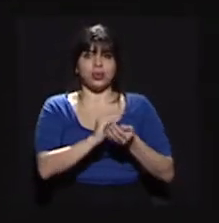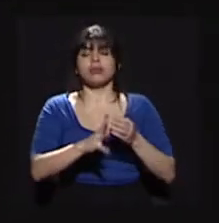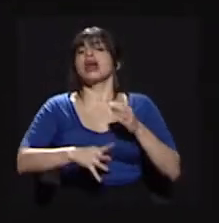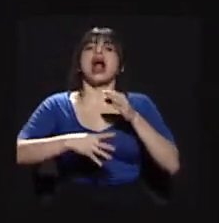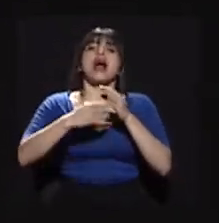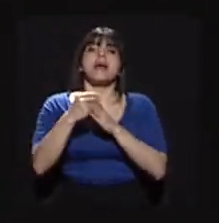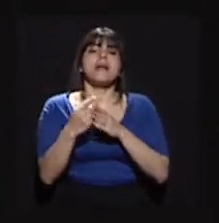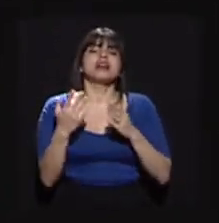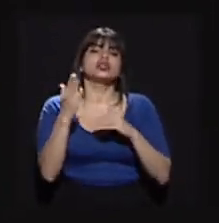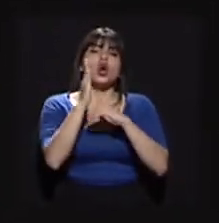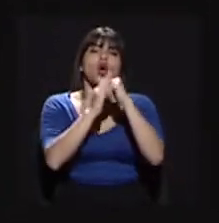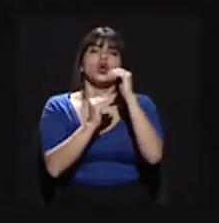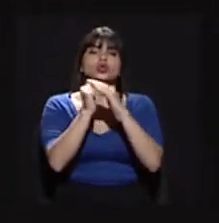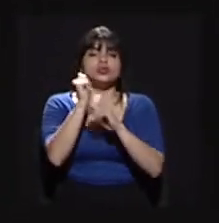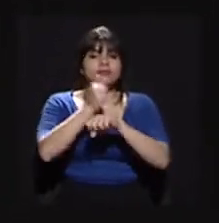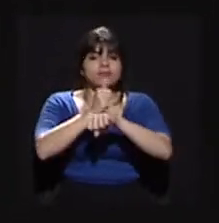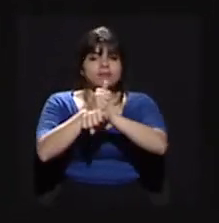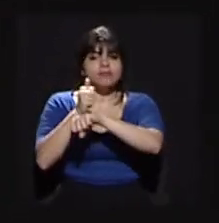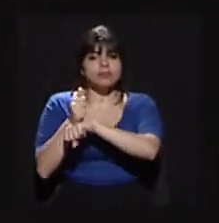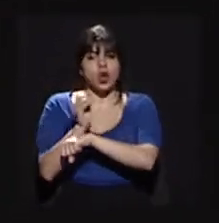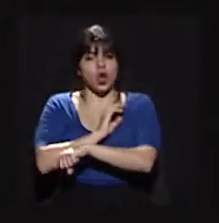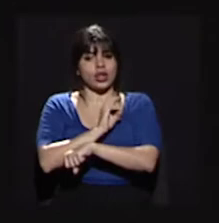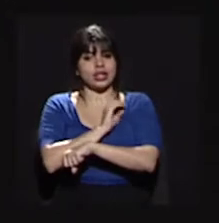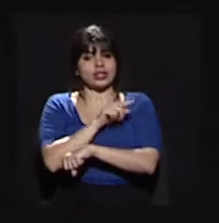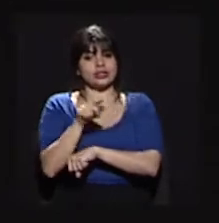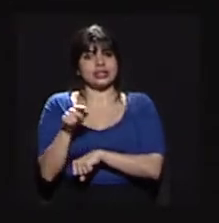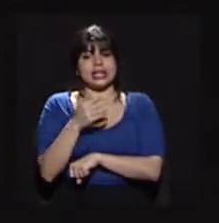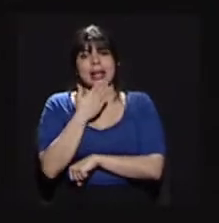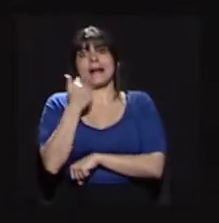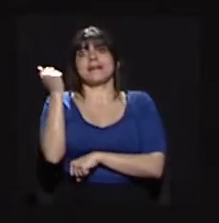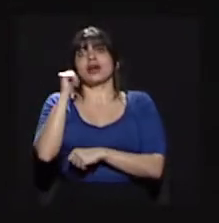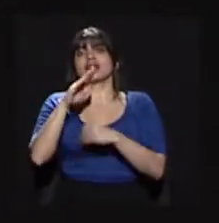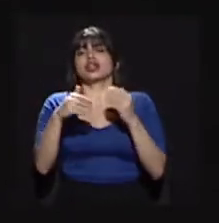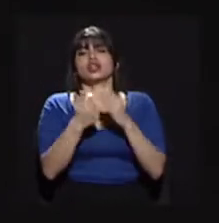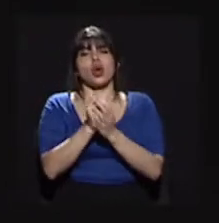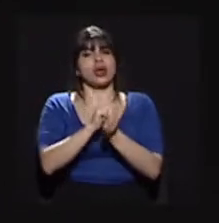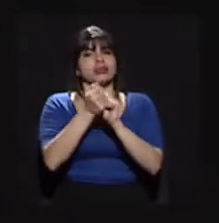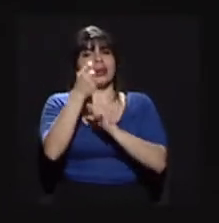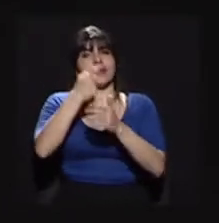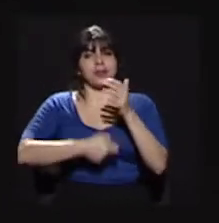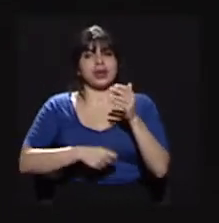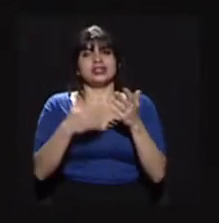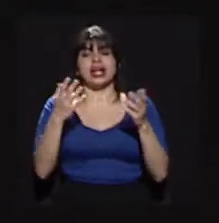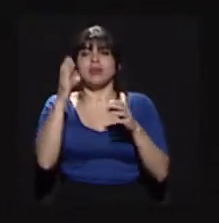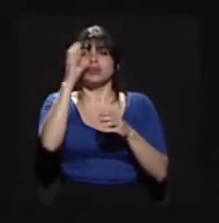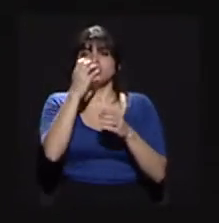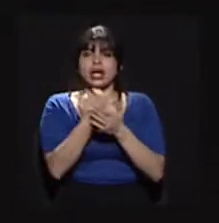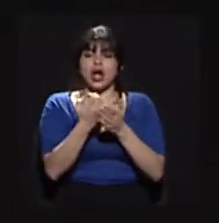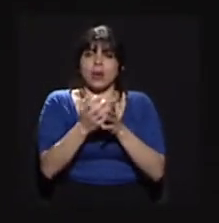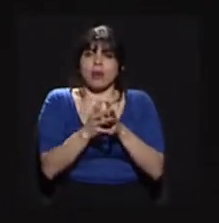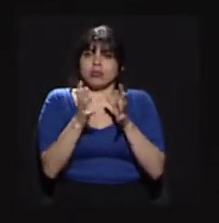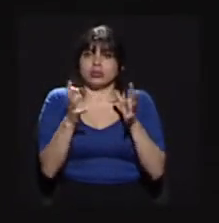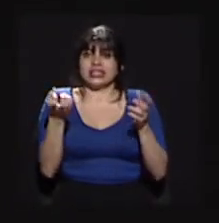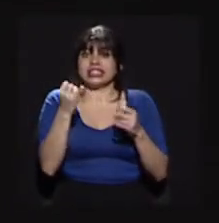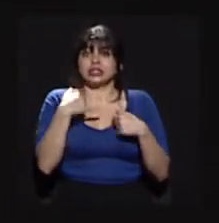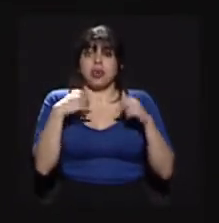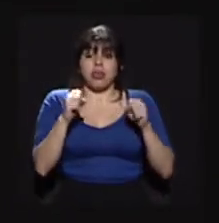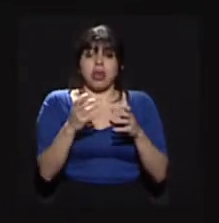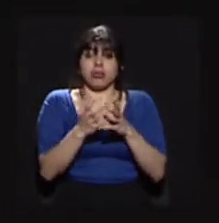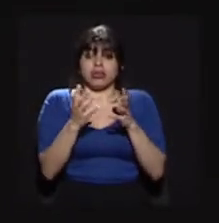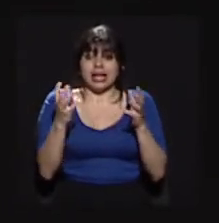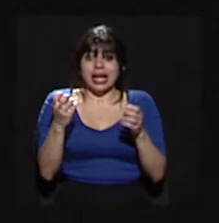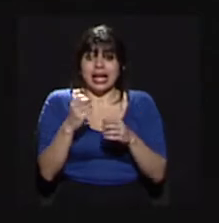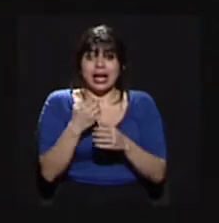construir condiciones para lo que yo creo debería ser la mejor de todas las reformas fiscales que se hacer crecer la economía si yo pudiera hacer que la economía